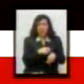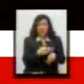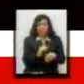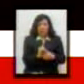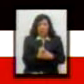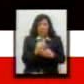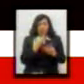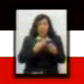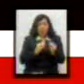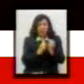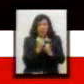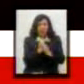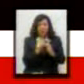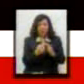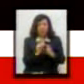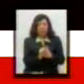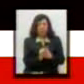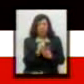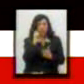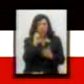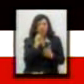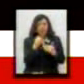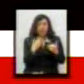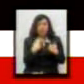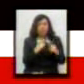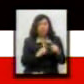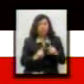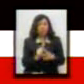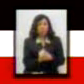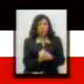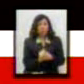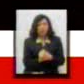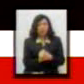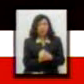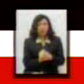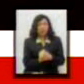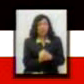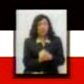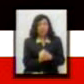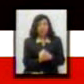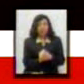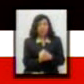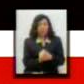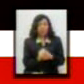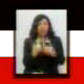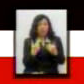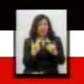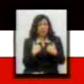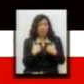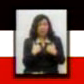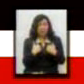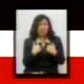eh las etapas de iniciación sexual que puedan tener algunas parejas entonces hay problemas que